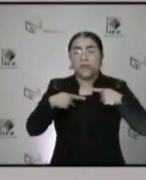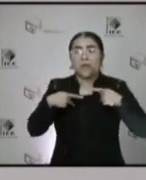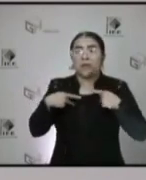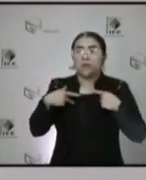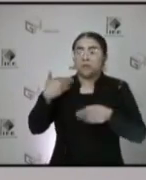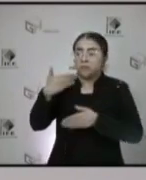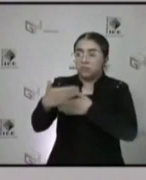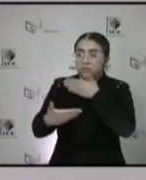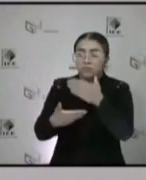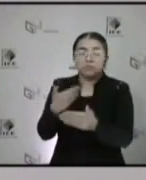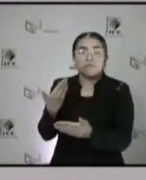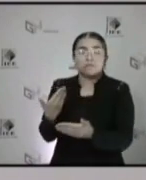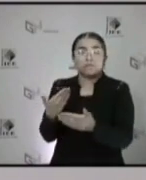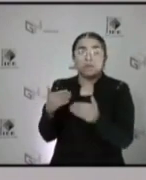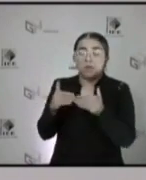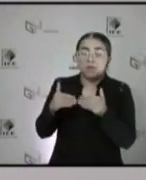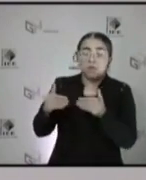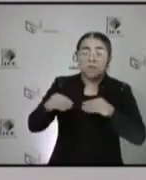han colaborado